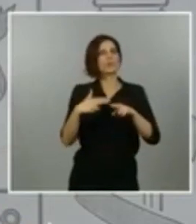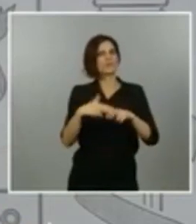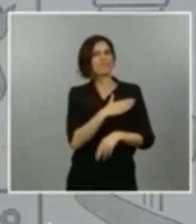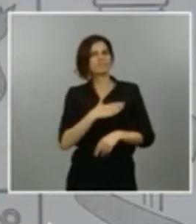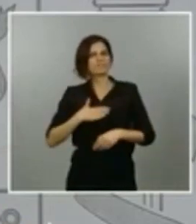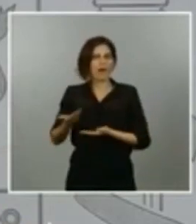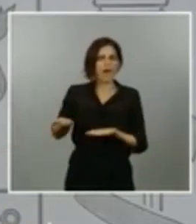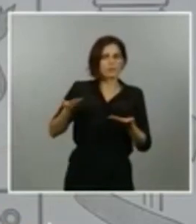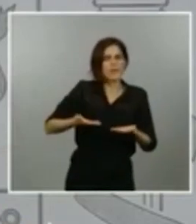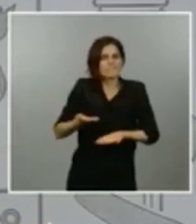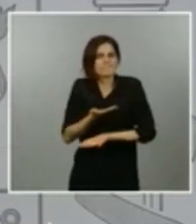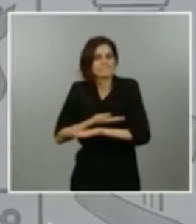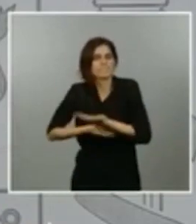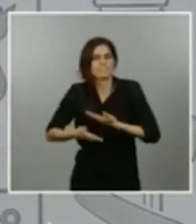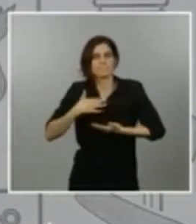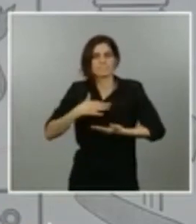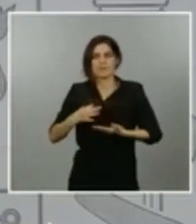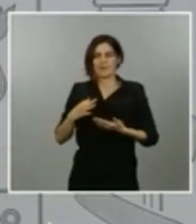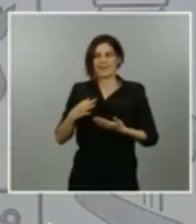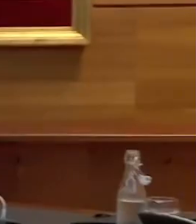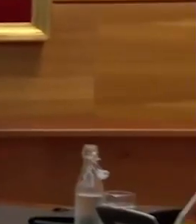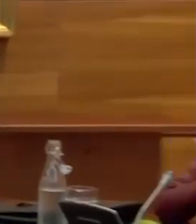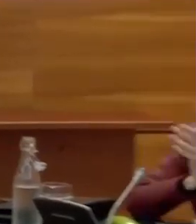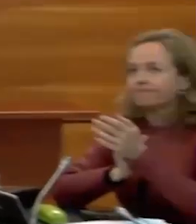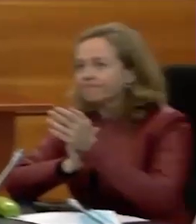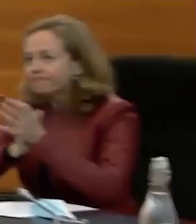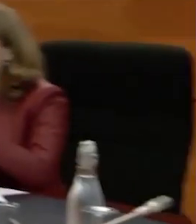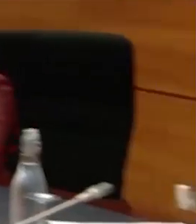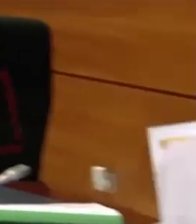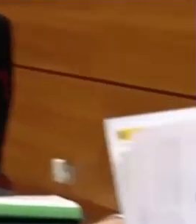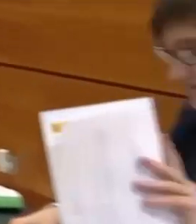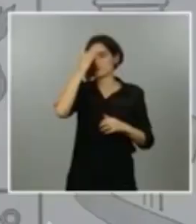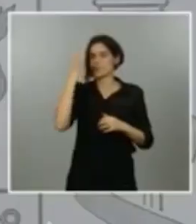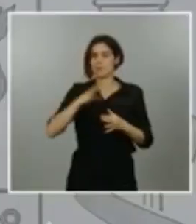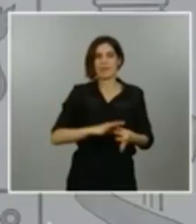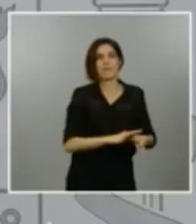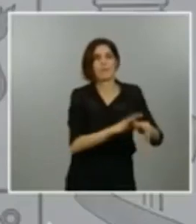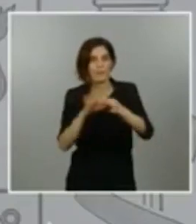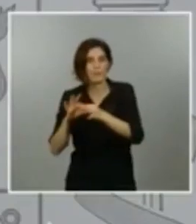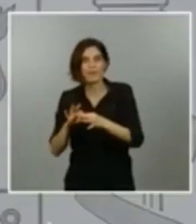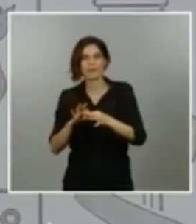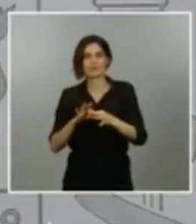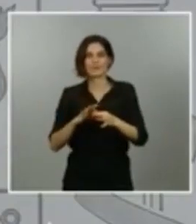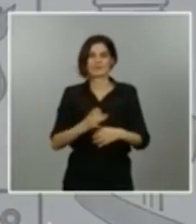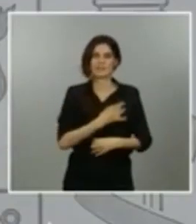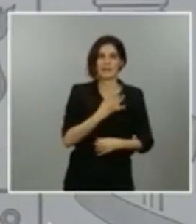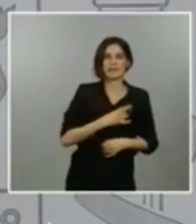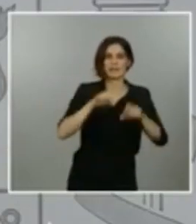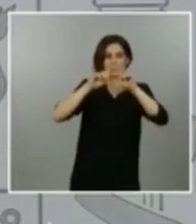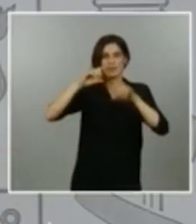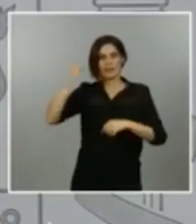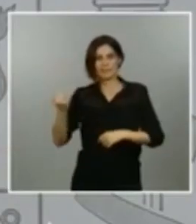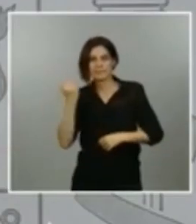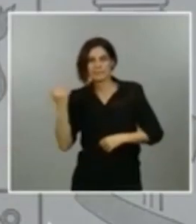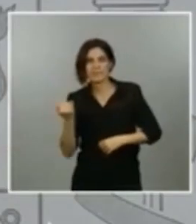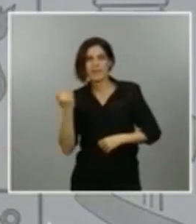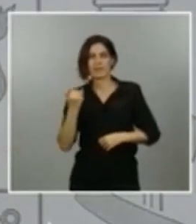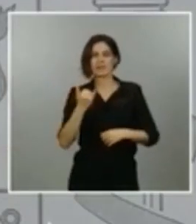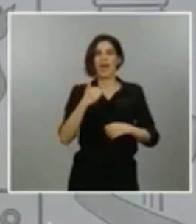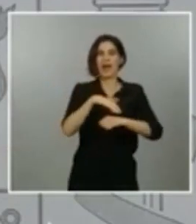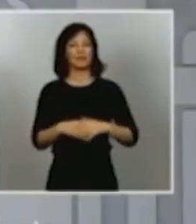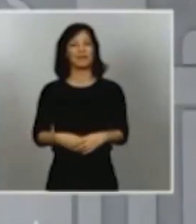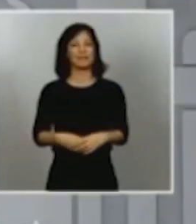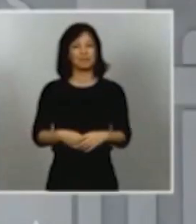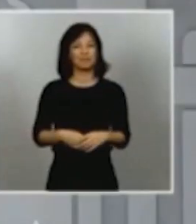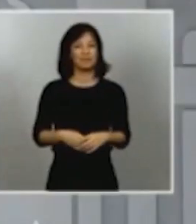el resto de países están pasando todos sus esquemas de ayuda en dotar de liquidez a las empresas nosotros que hemos hecho retirarles esa liquidez o sea no hemos